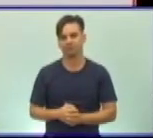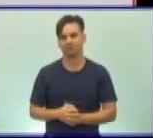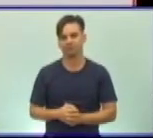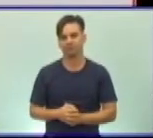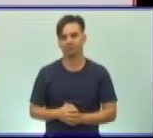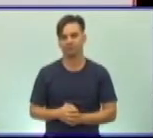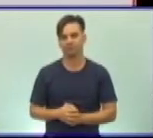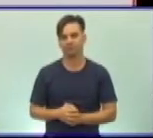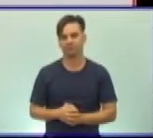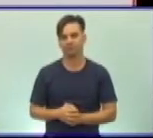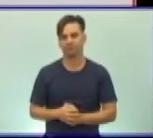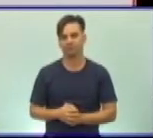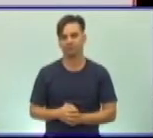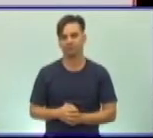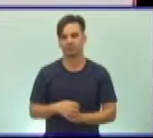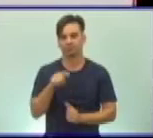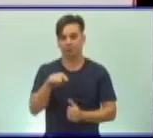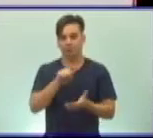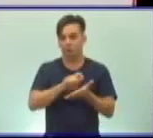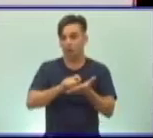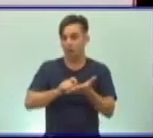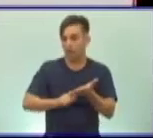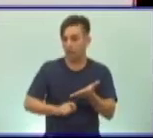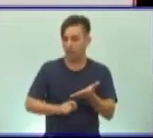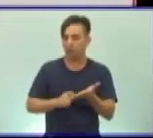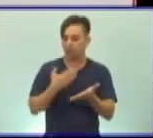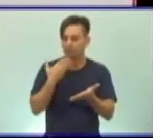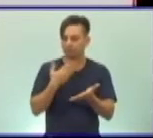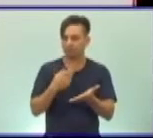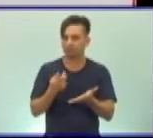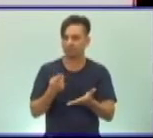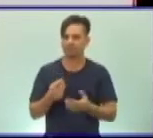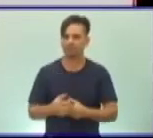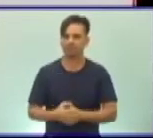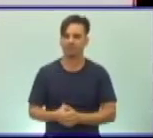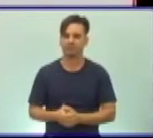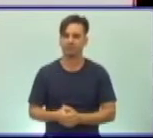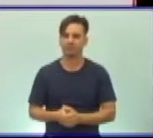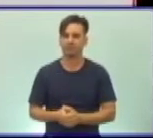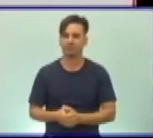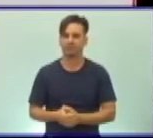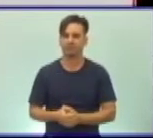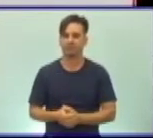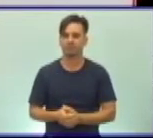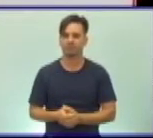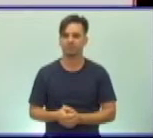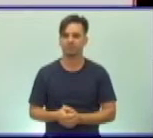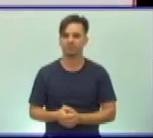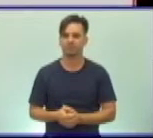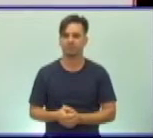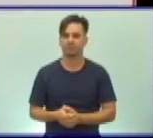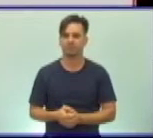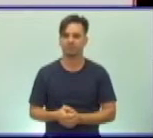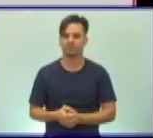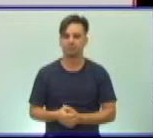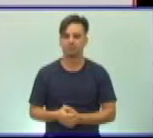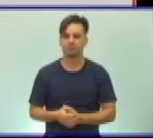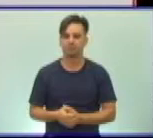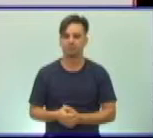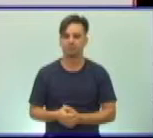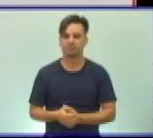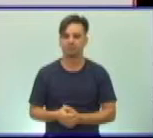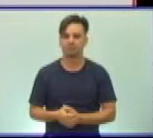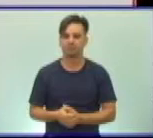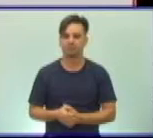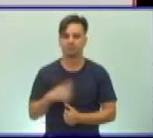escribir correctamente todo esto que estamos hablando. Por transitividad, lógico. Si teníamos un par de ángulos que